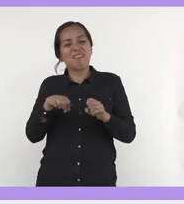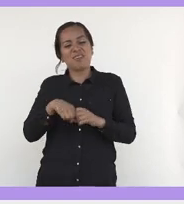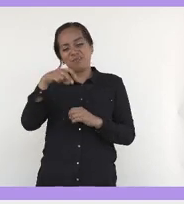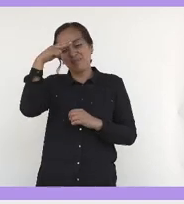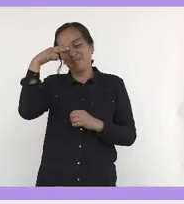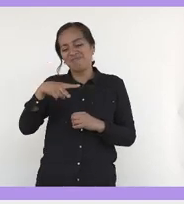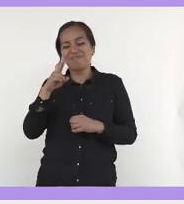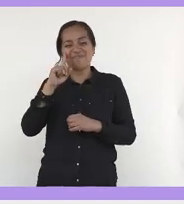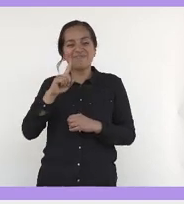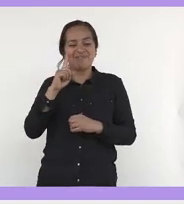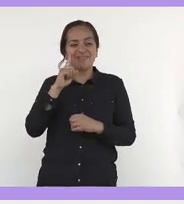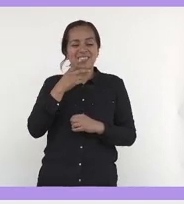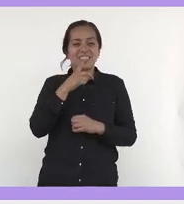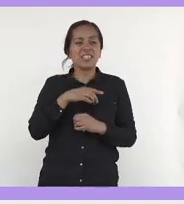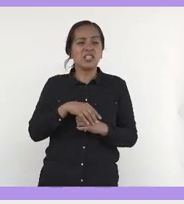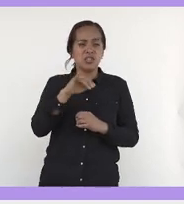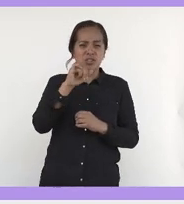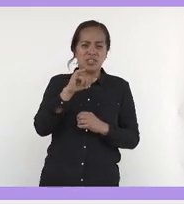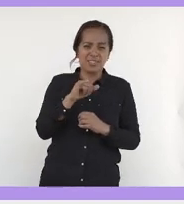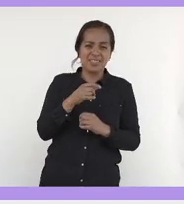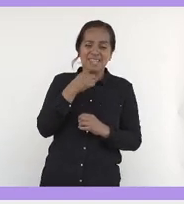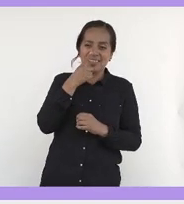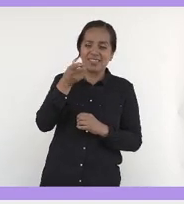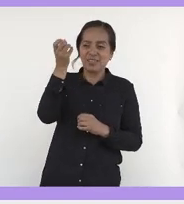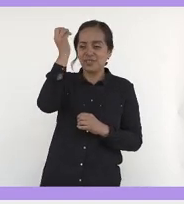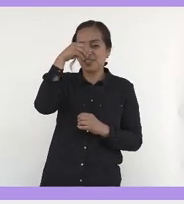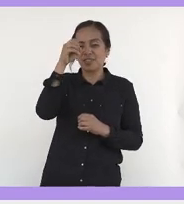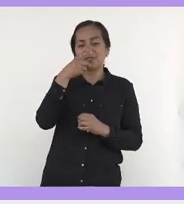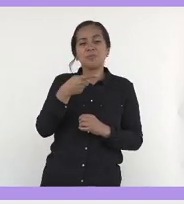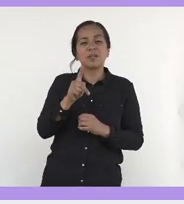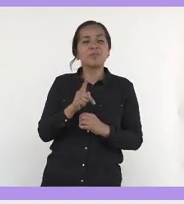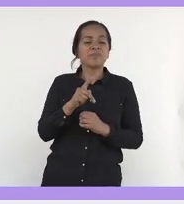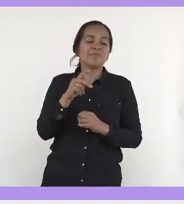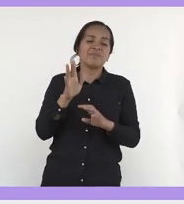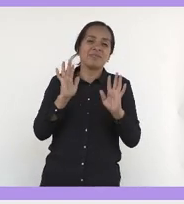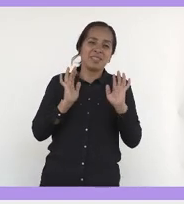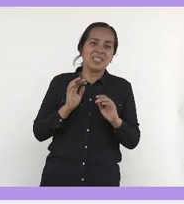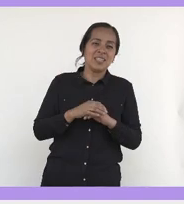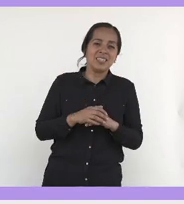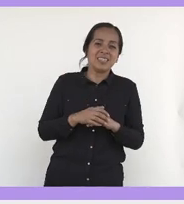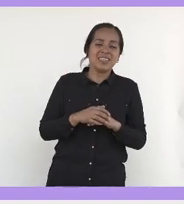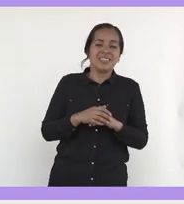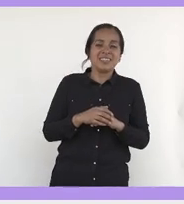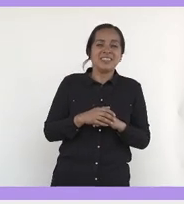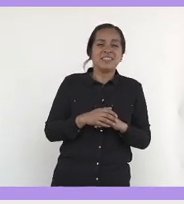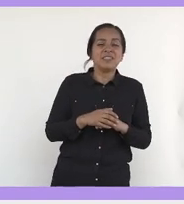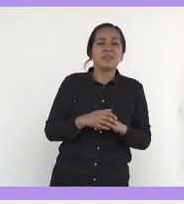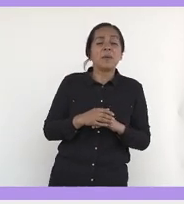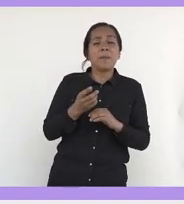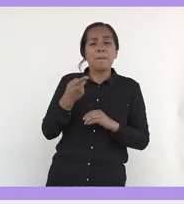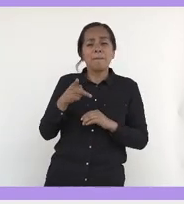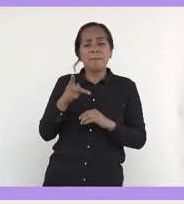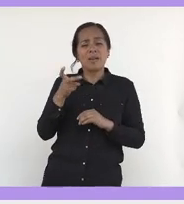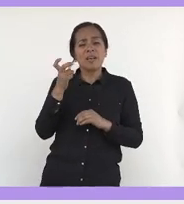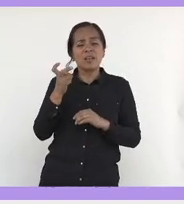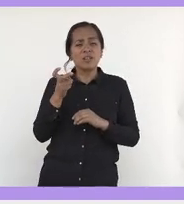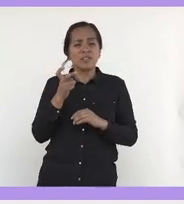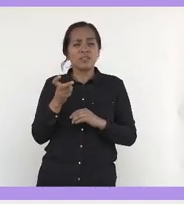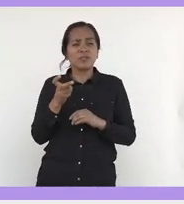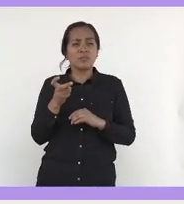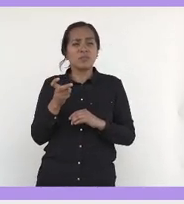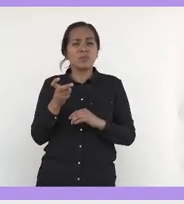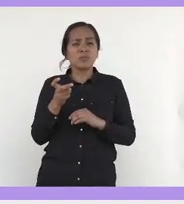o sea bueno que sí sugerí pero bueno pero pero justo fue se fueron mis sugerencias pero justo eso fue